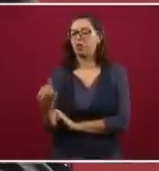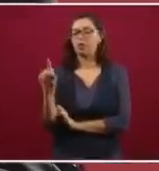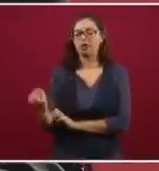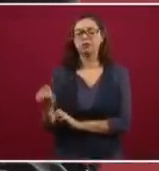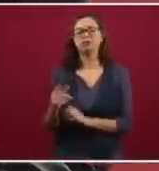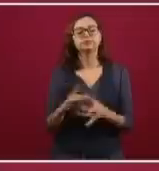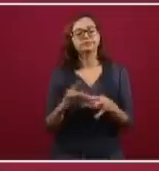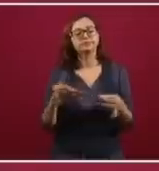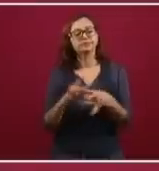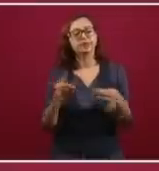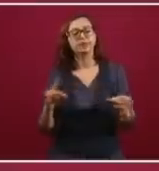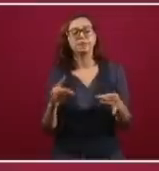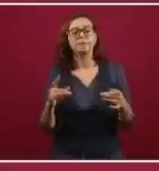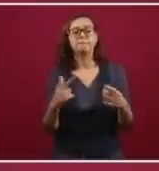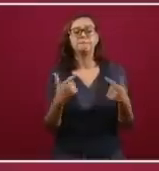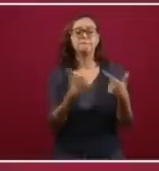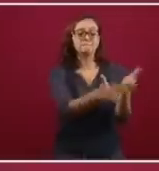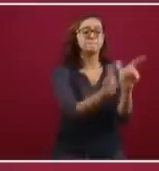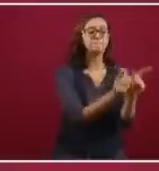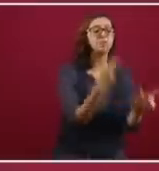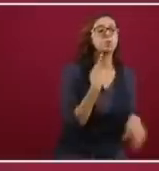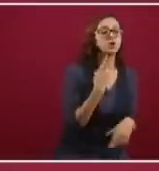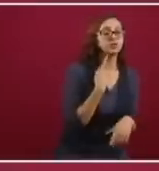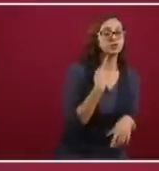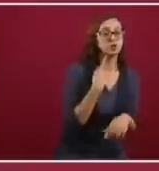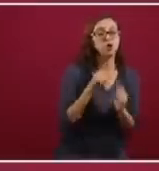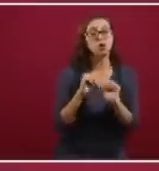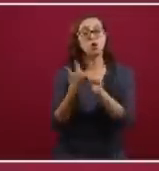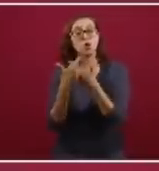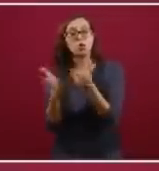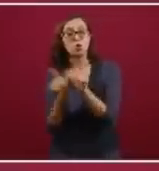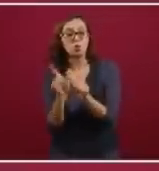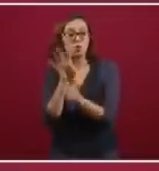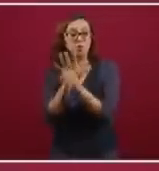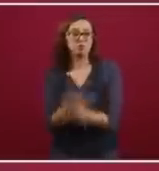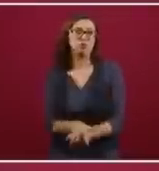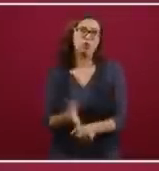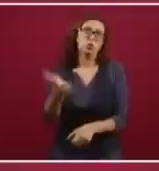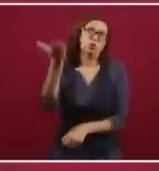y Grupos de Presión. Estoy hablando de los años 70.